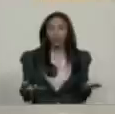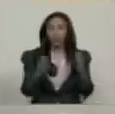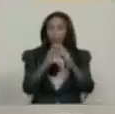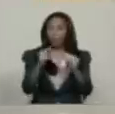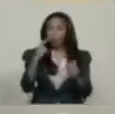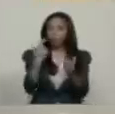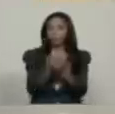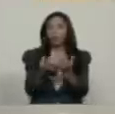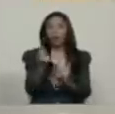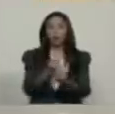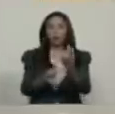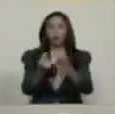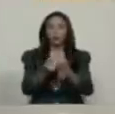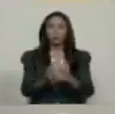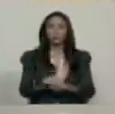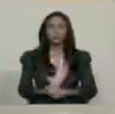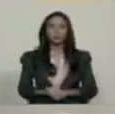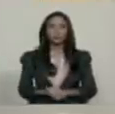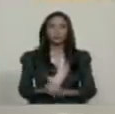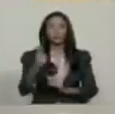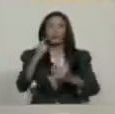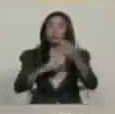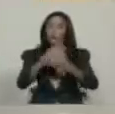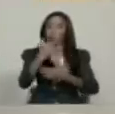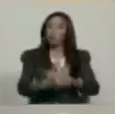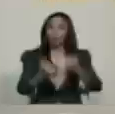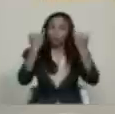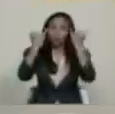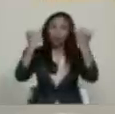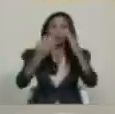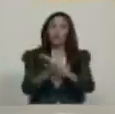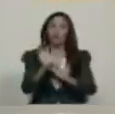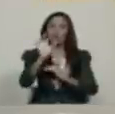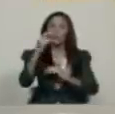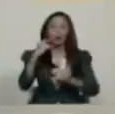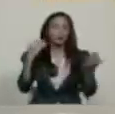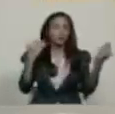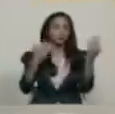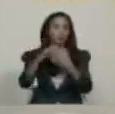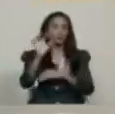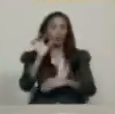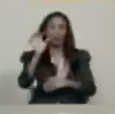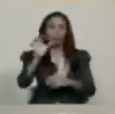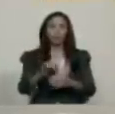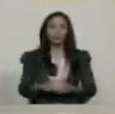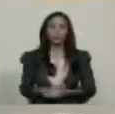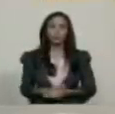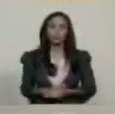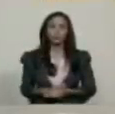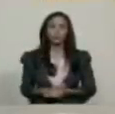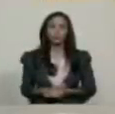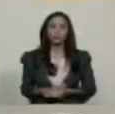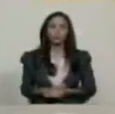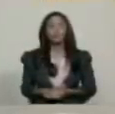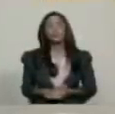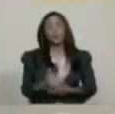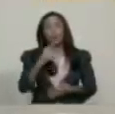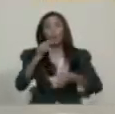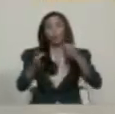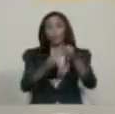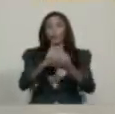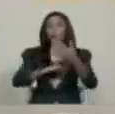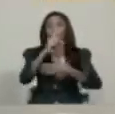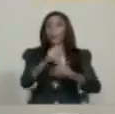sustentable en lo económico. Ese es el proyecto de patria, es el proyecto de toda la patria. Cuando hablo de plan de la patria